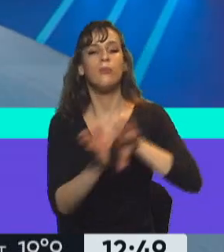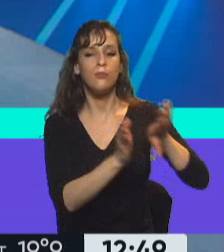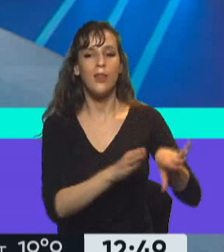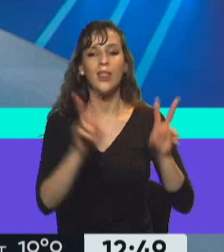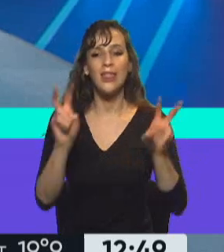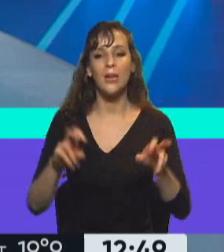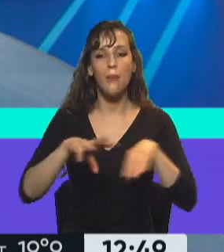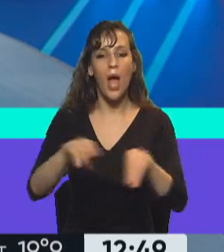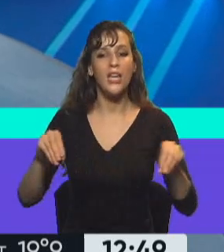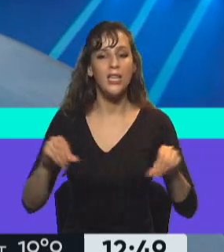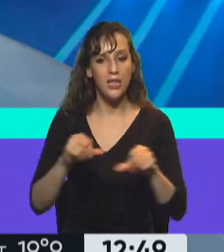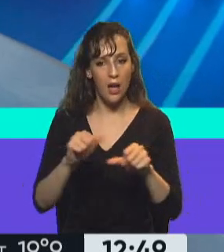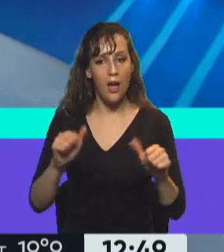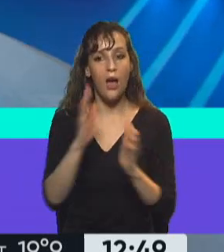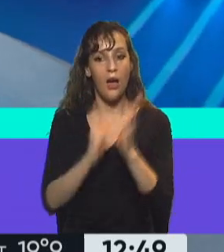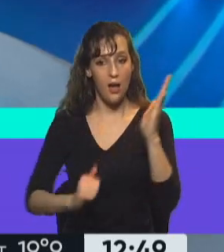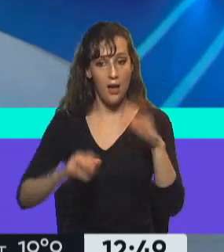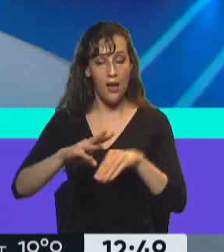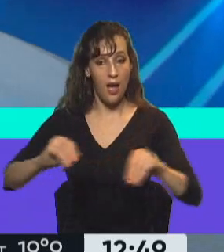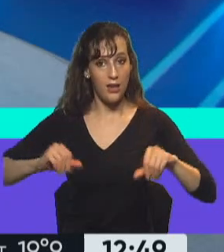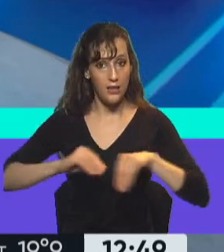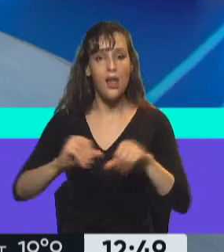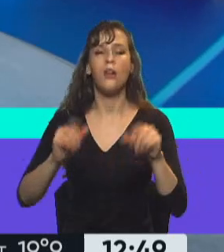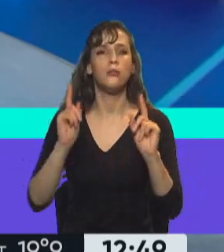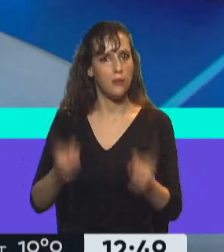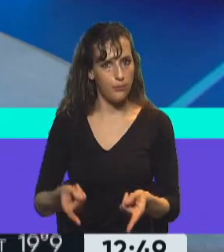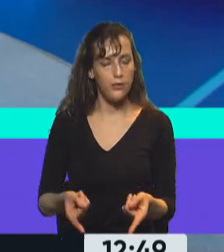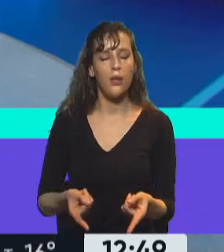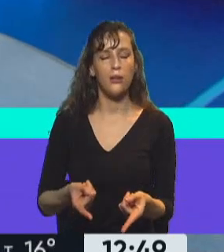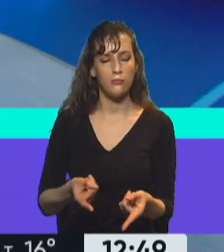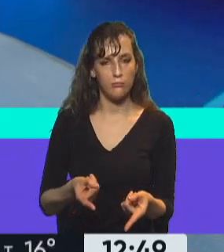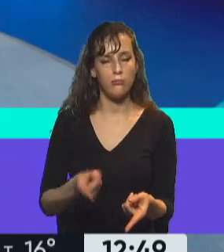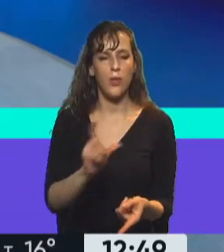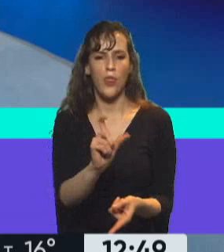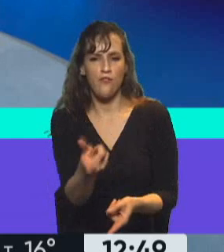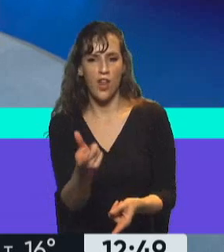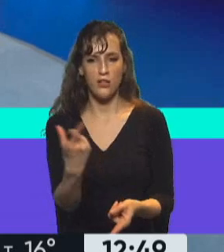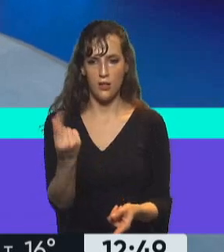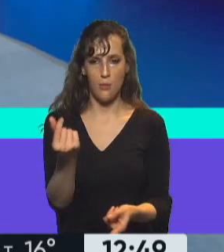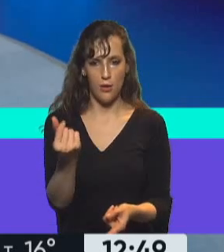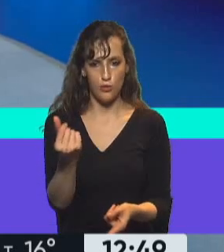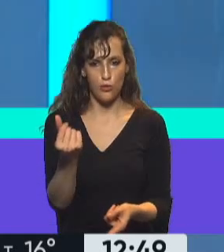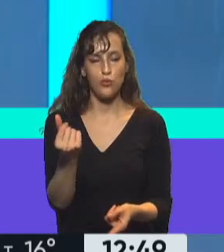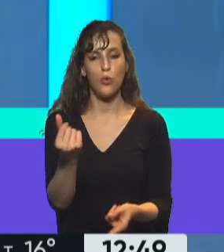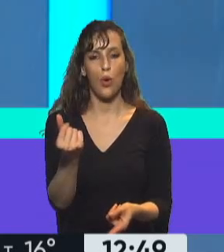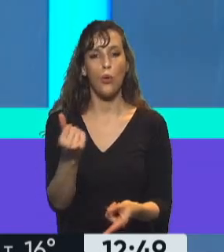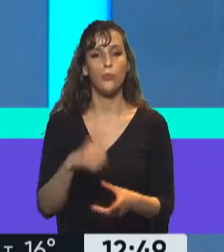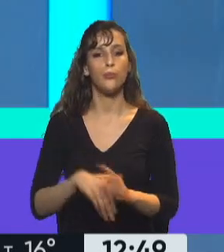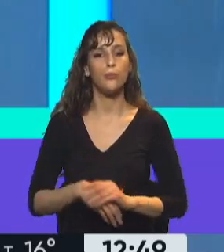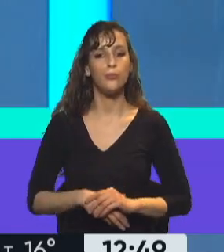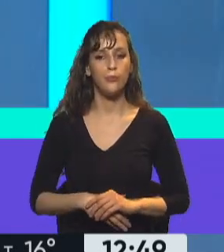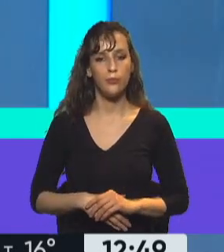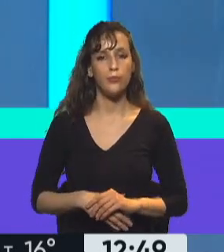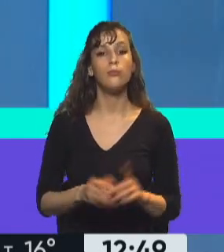ve esto es un hecho notable de la diferencia precios como también eso funciona un medio como ancla para el